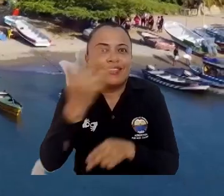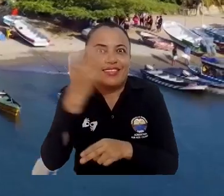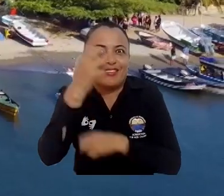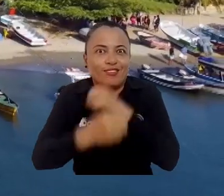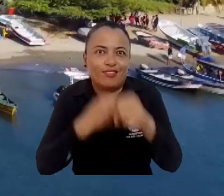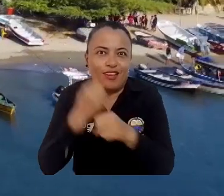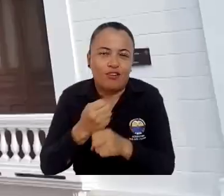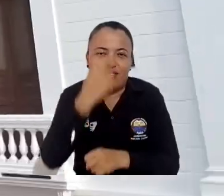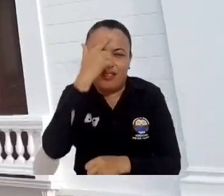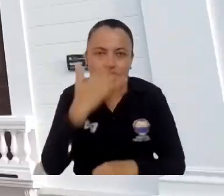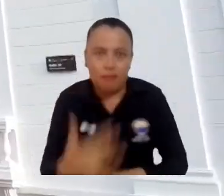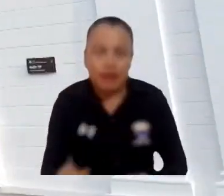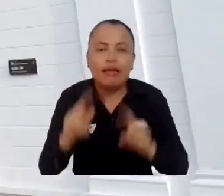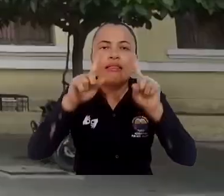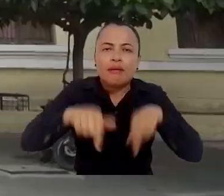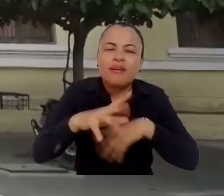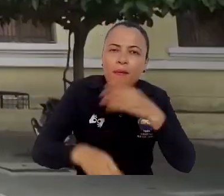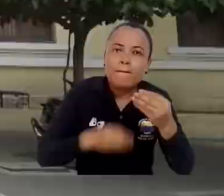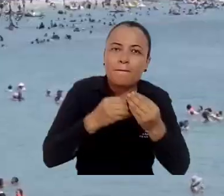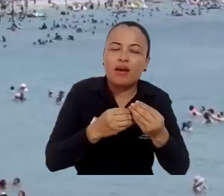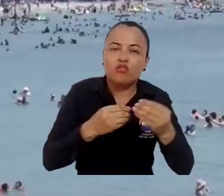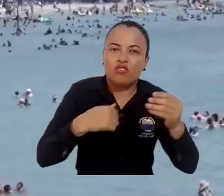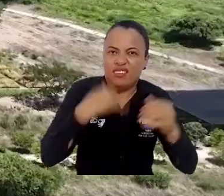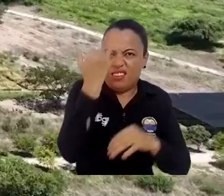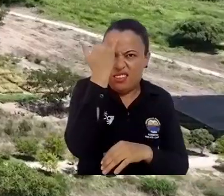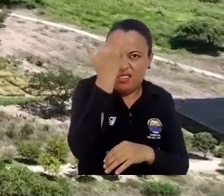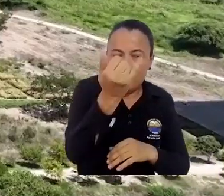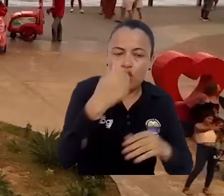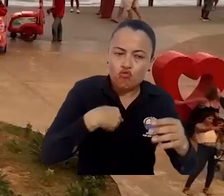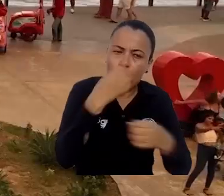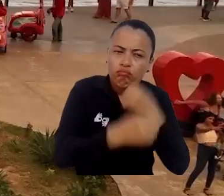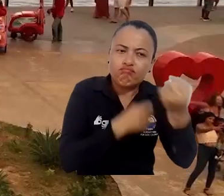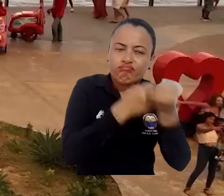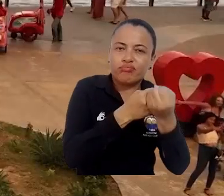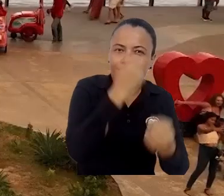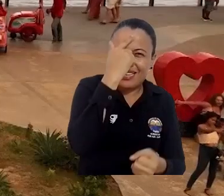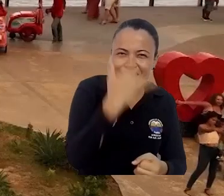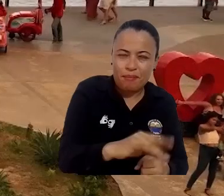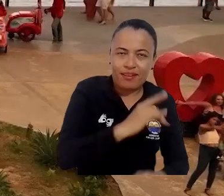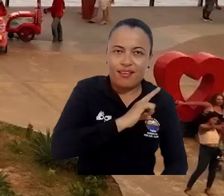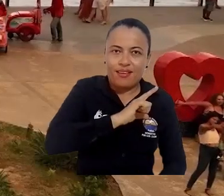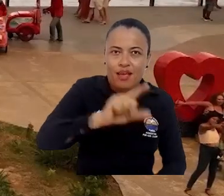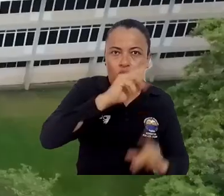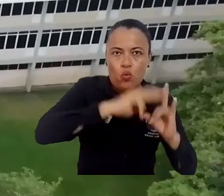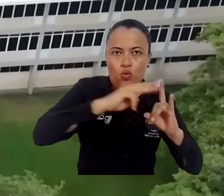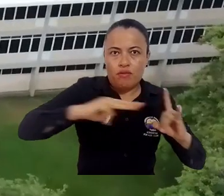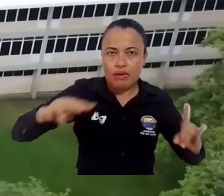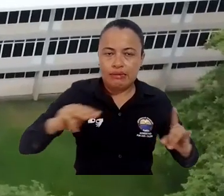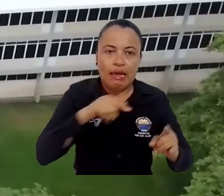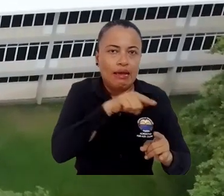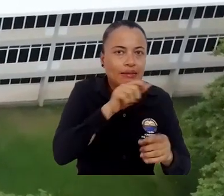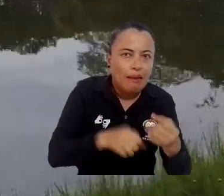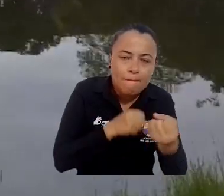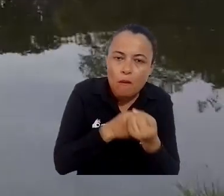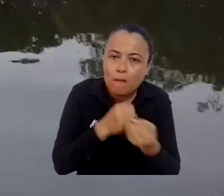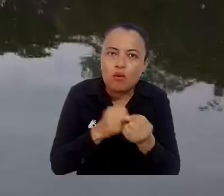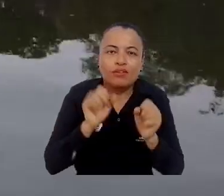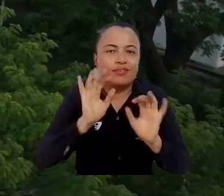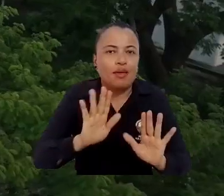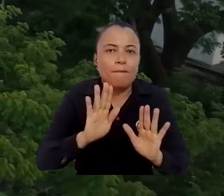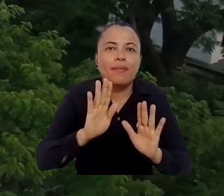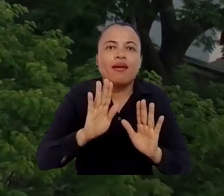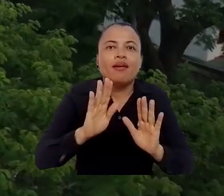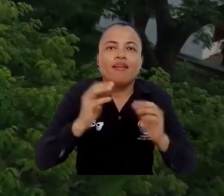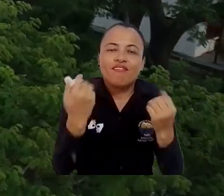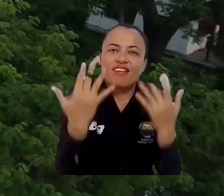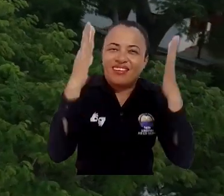cumplir la ciudad además se suma a la iniciativa yo cuento por Santa Marta que lidera la Universidad del Magdalena institución